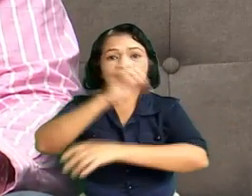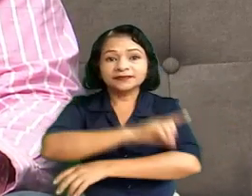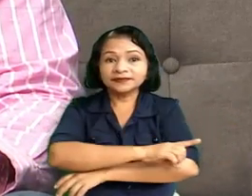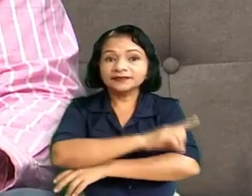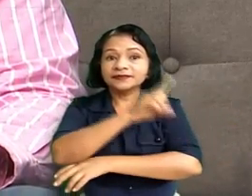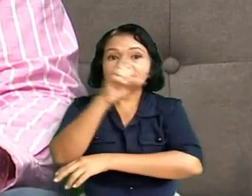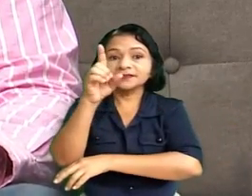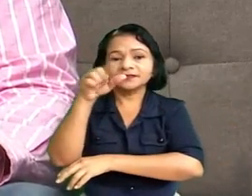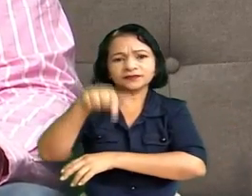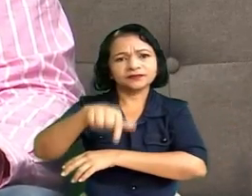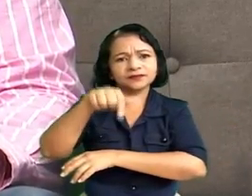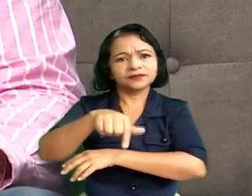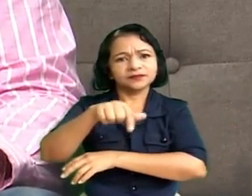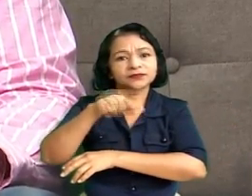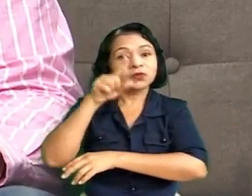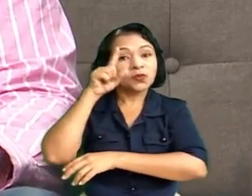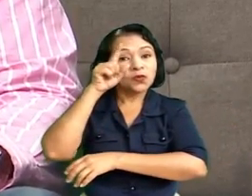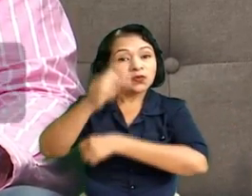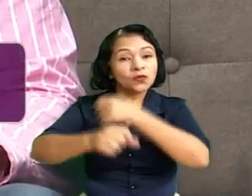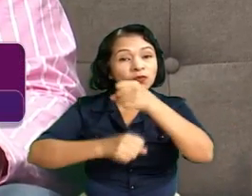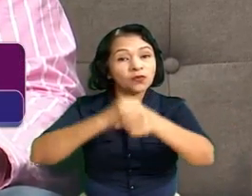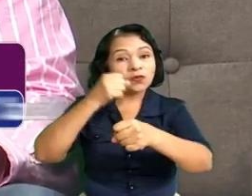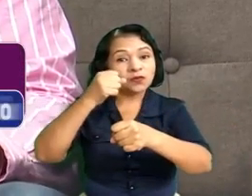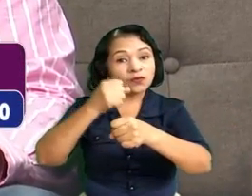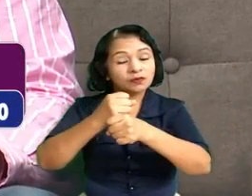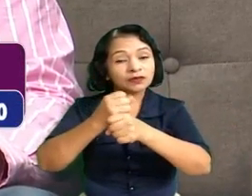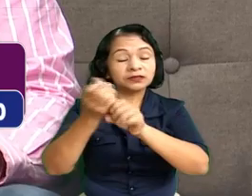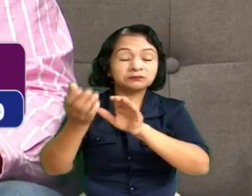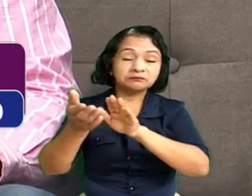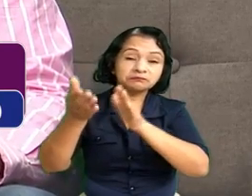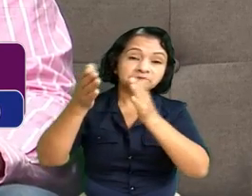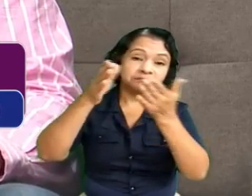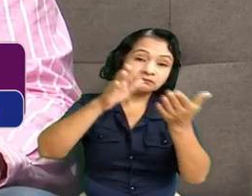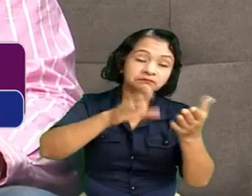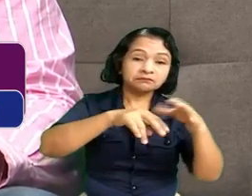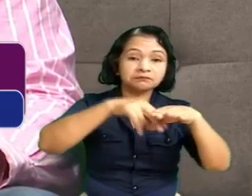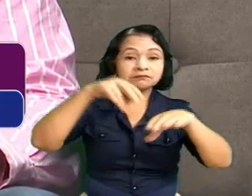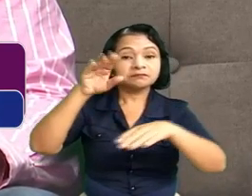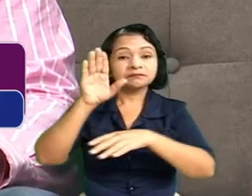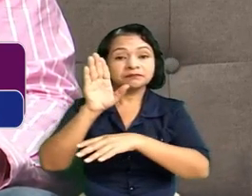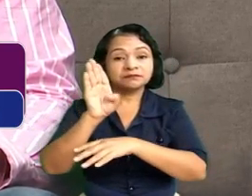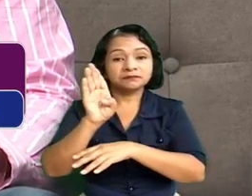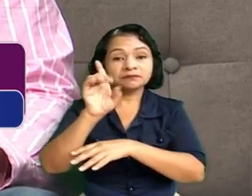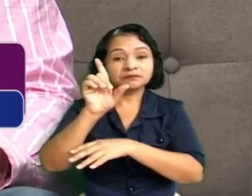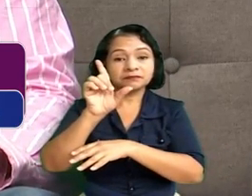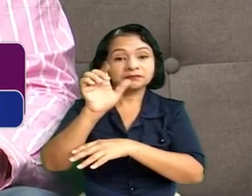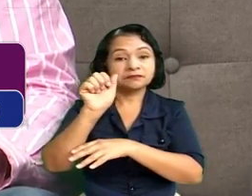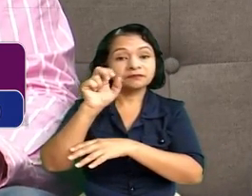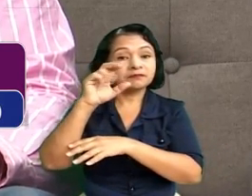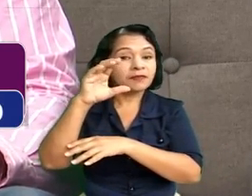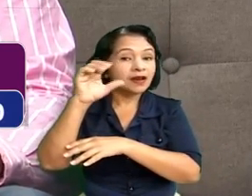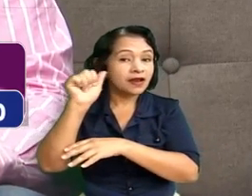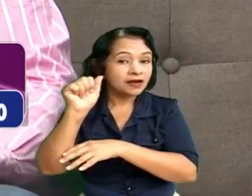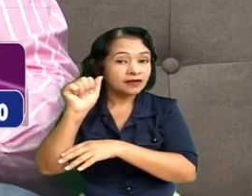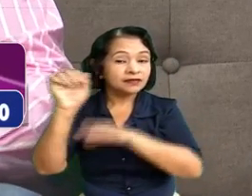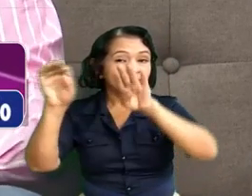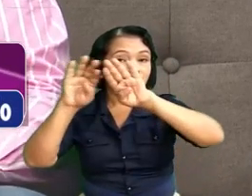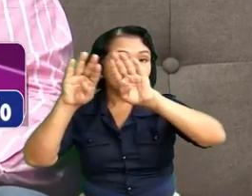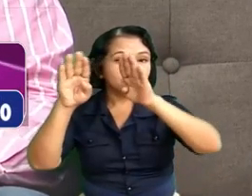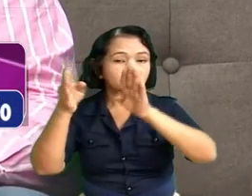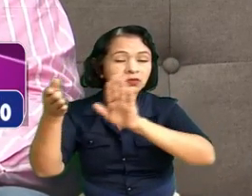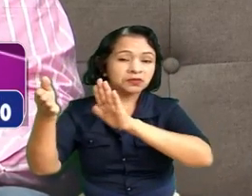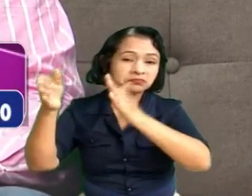propósito de cumplirse un aniversario más del tránsito a la inmortalidad de Blanca Arauz, Blanquita Arauz, quien luchó junto al